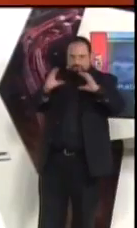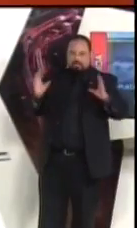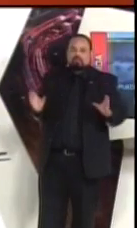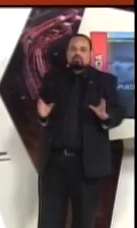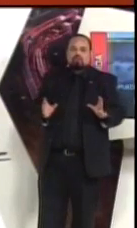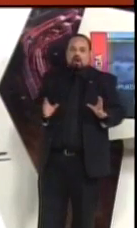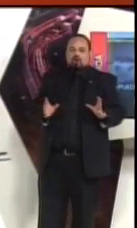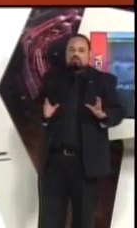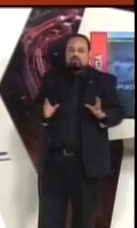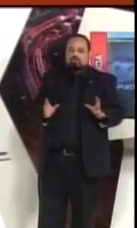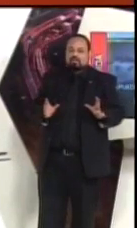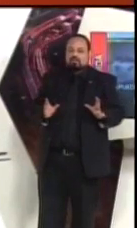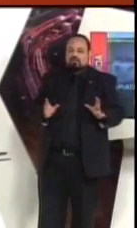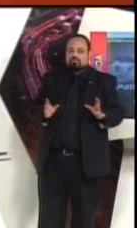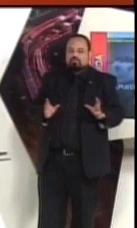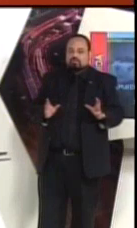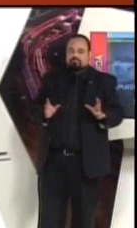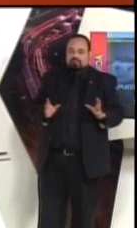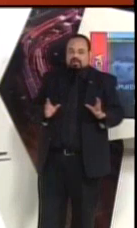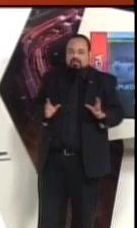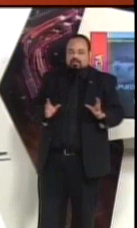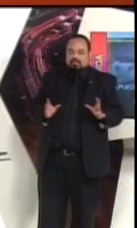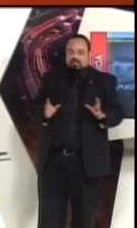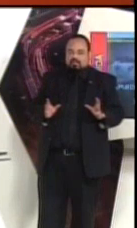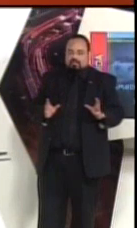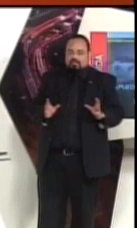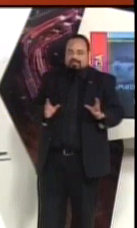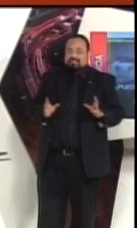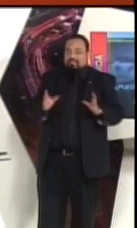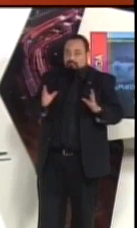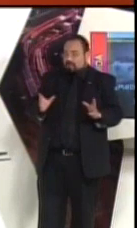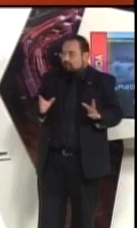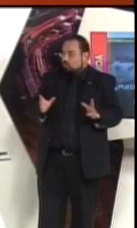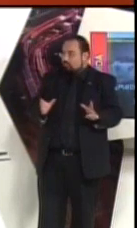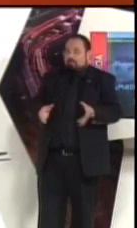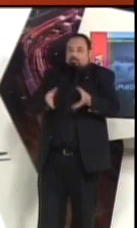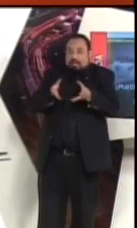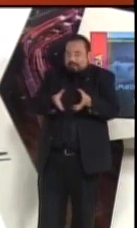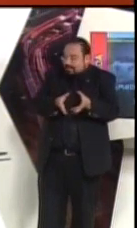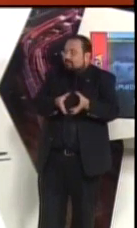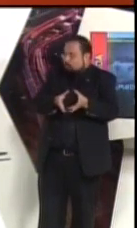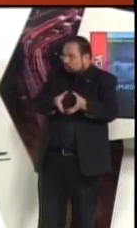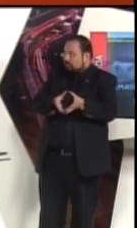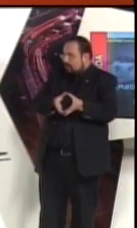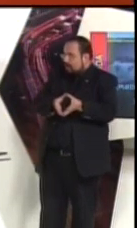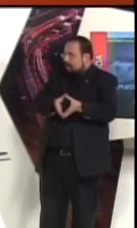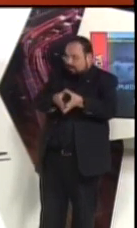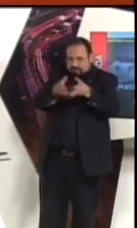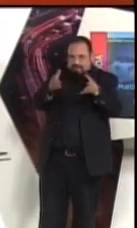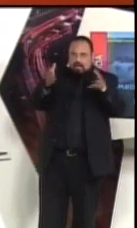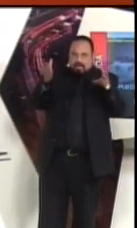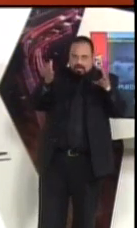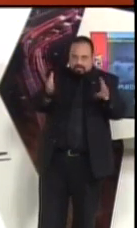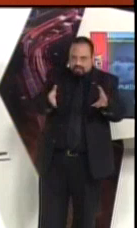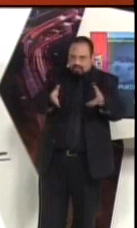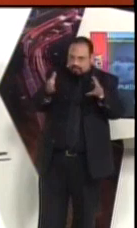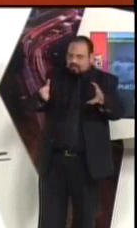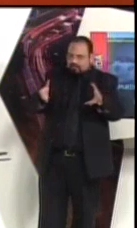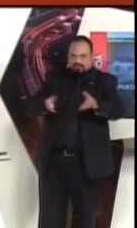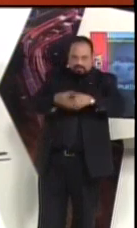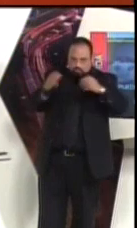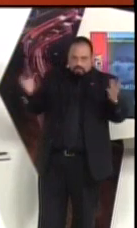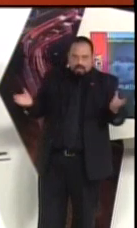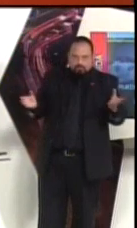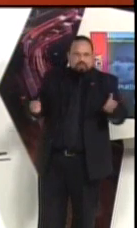estamos llegando a un nivel realmente de desesperación vemos la crisis hospitalaria que está allí